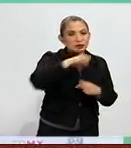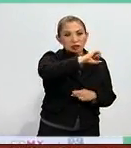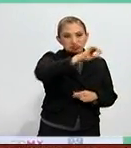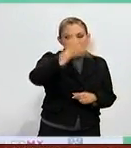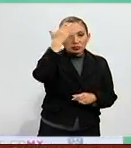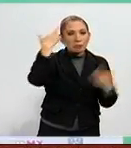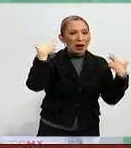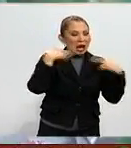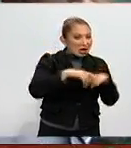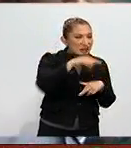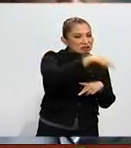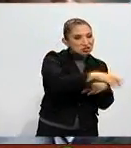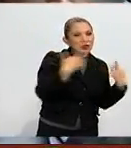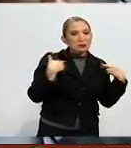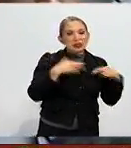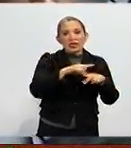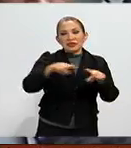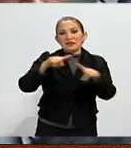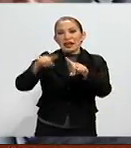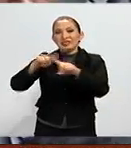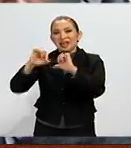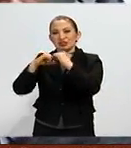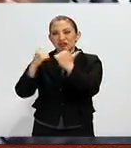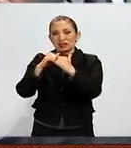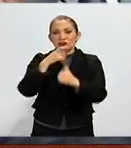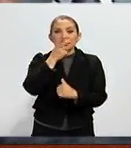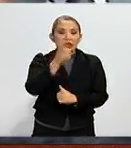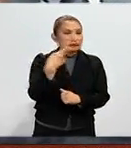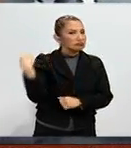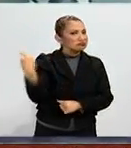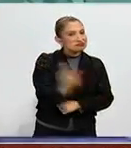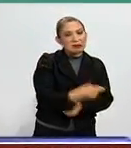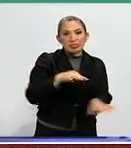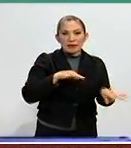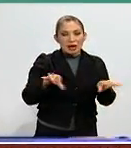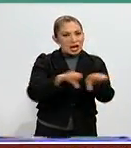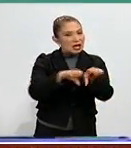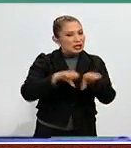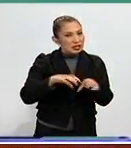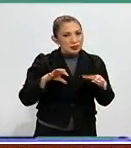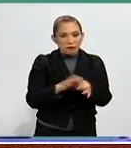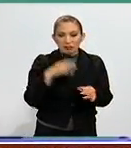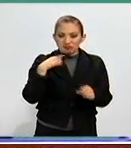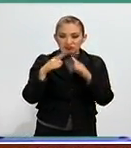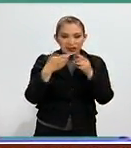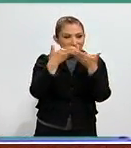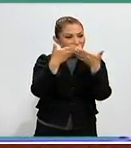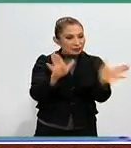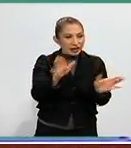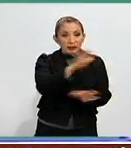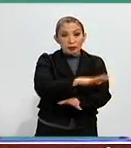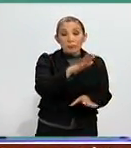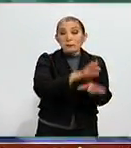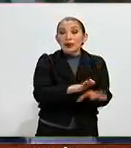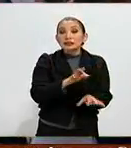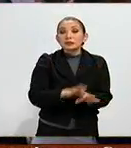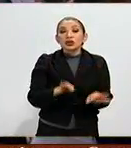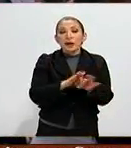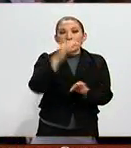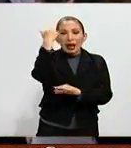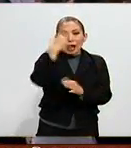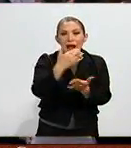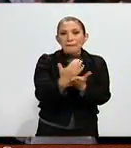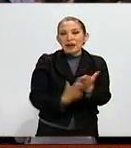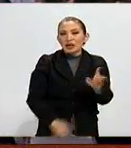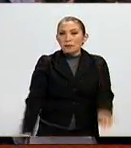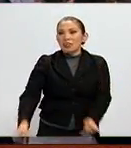investigadores académicos, representantes de la sociedad civil destacaron la urgencia de trabajar en equipo y mantener un diálogo abierto, principalmente para reducir